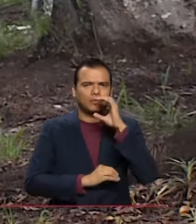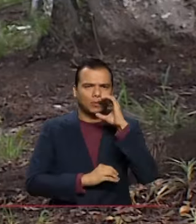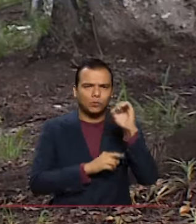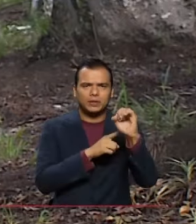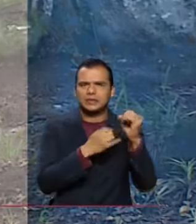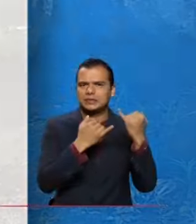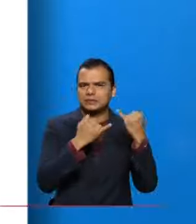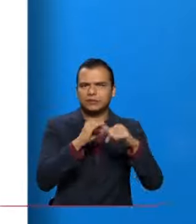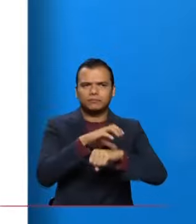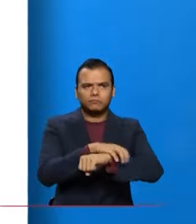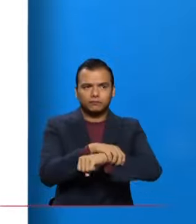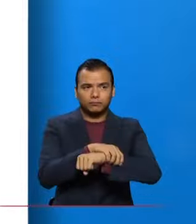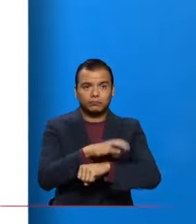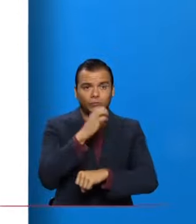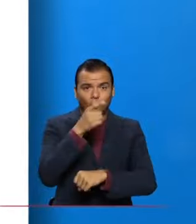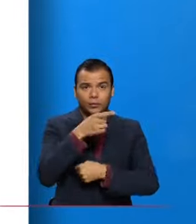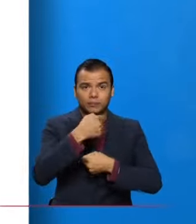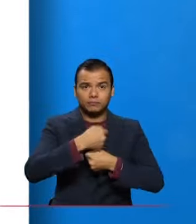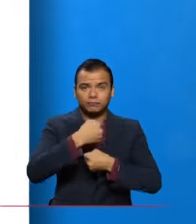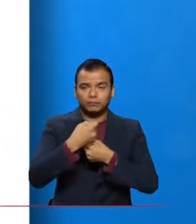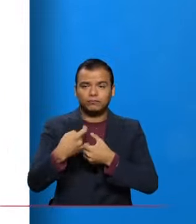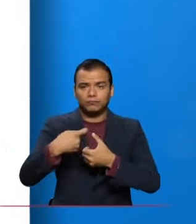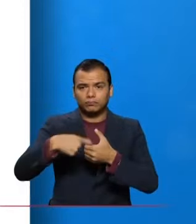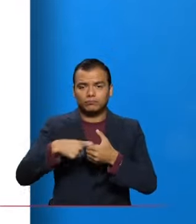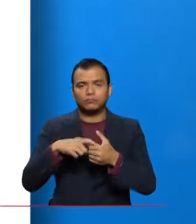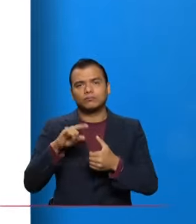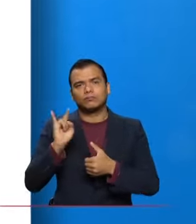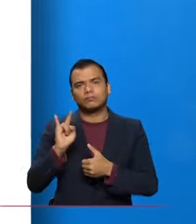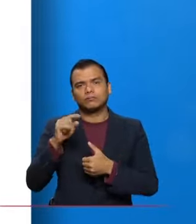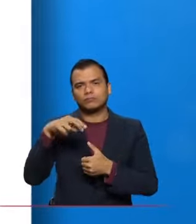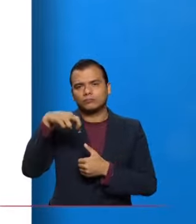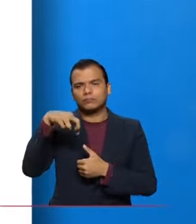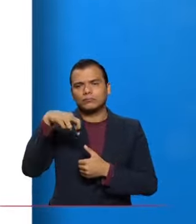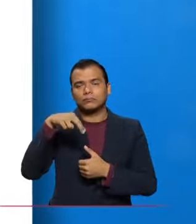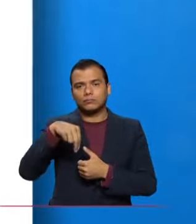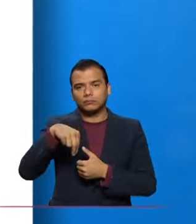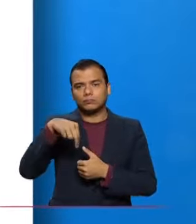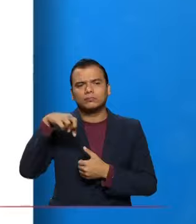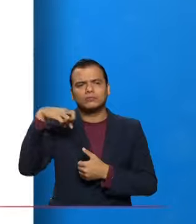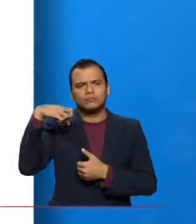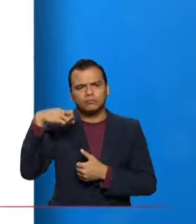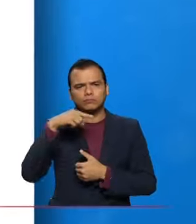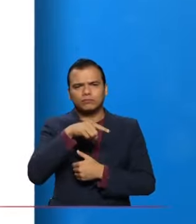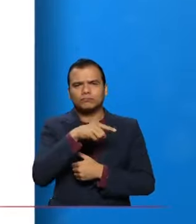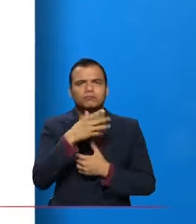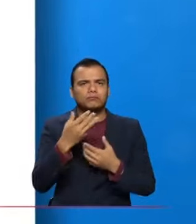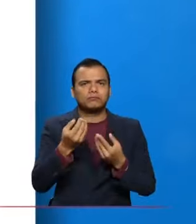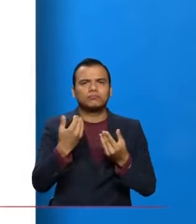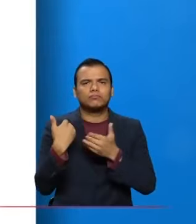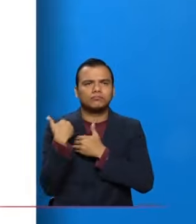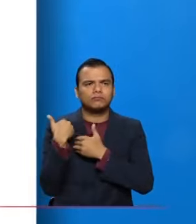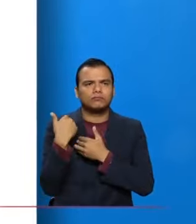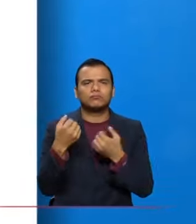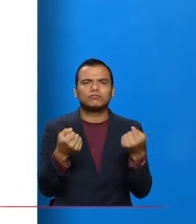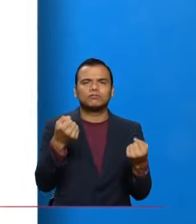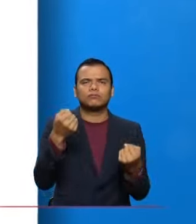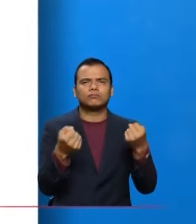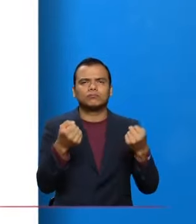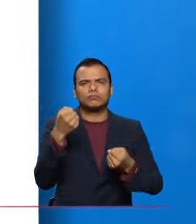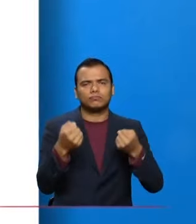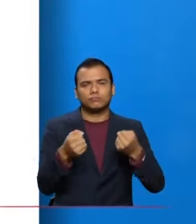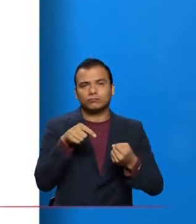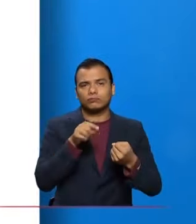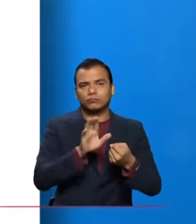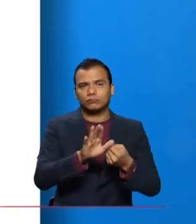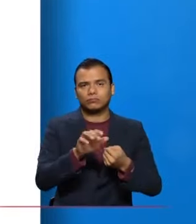hombre adscrito a la Unidad Nacional de Protección, UNP, y que conducía la camioneta en la que trasladaba a esta menor